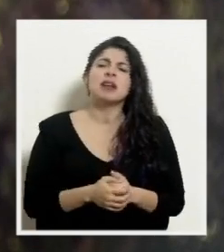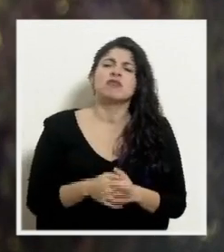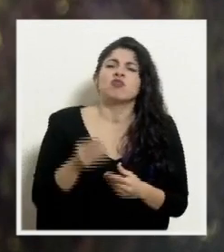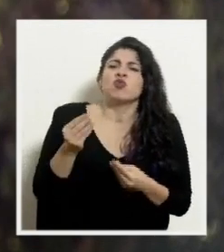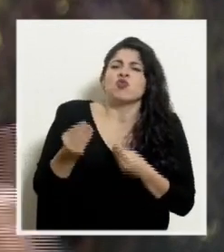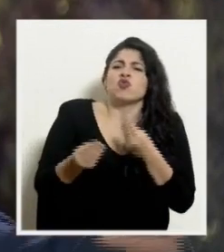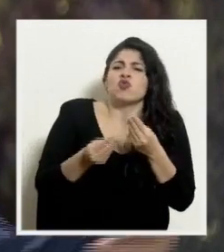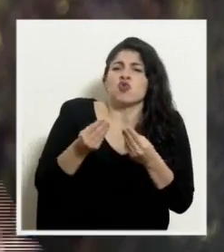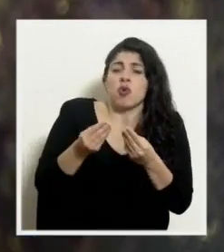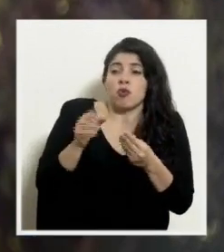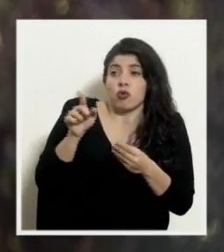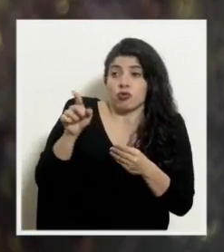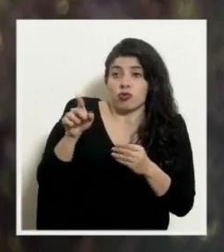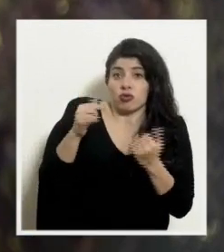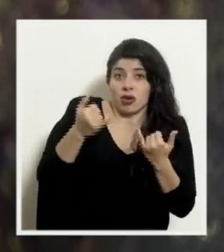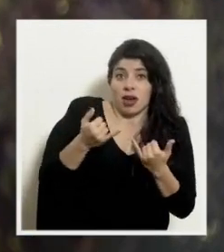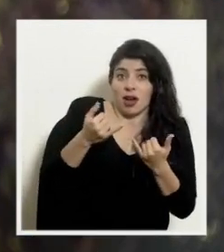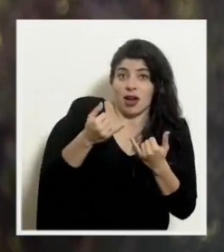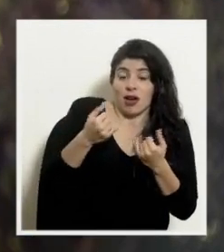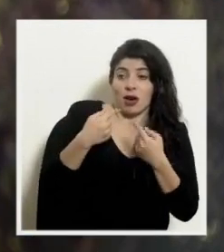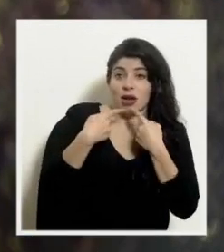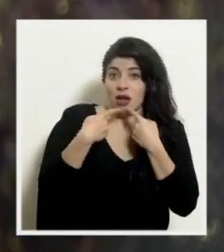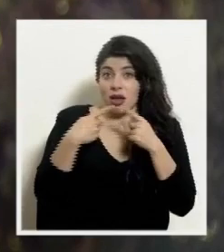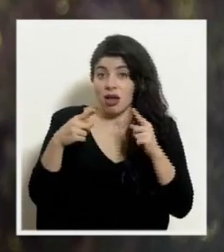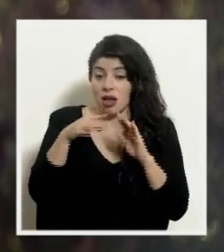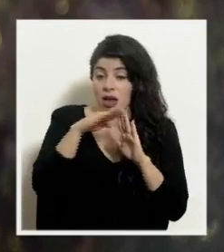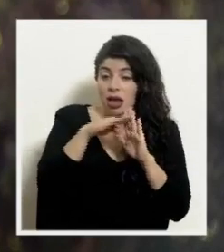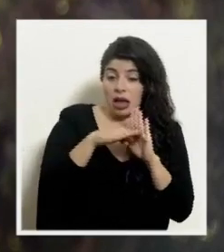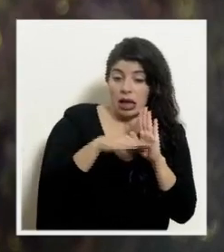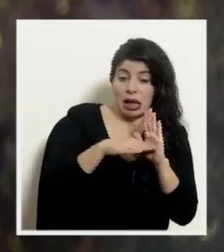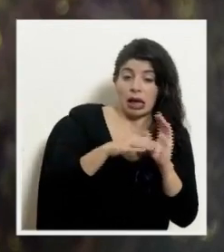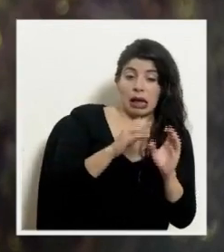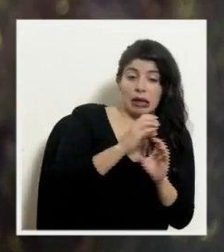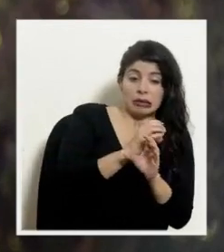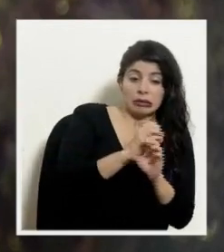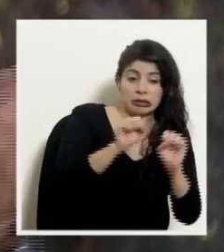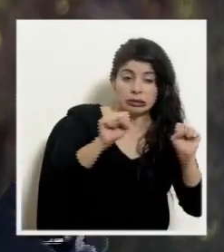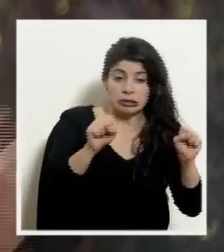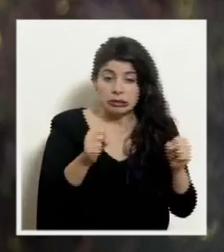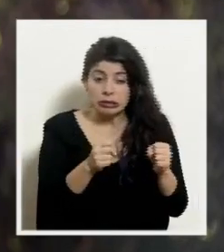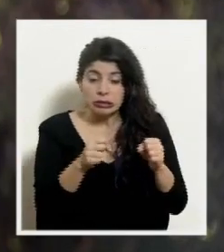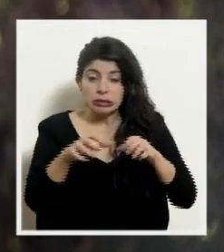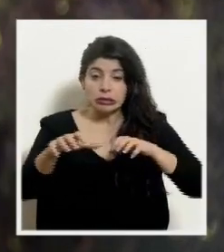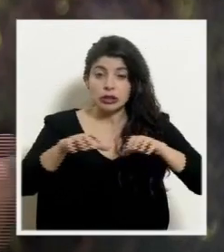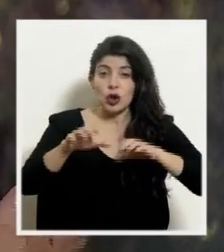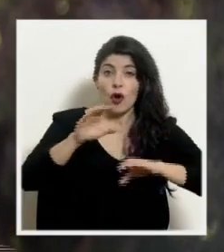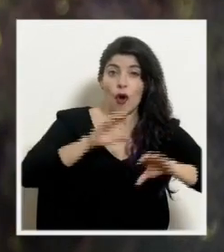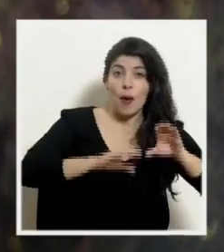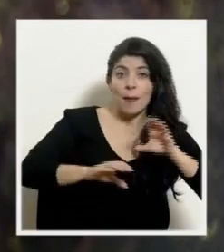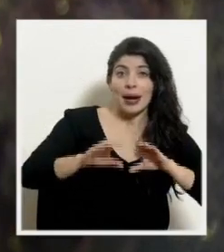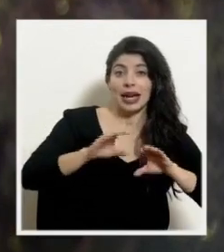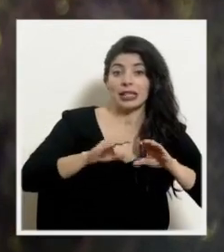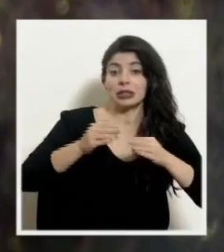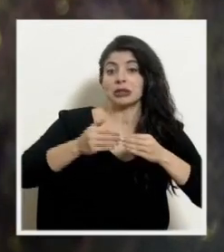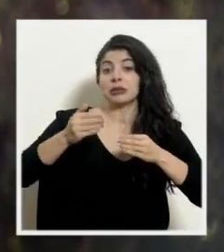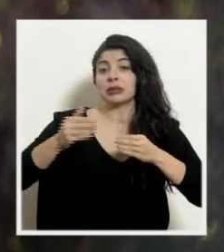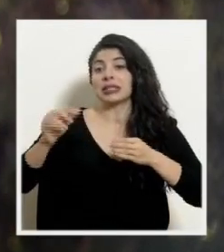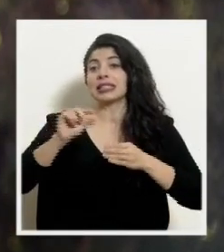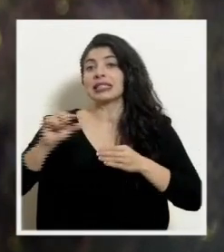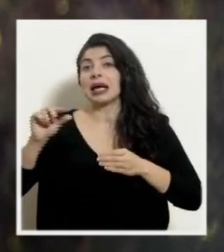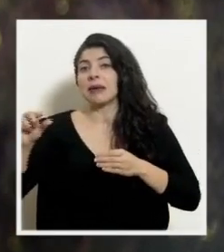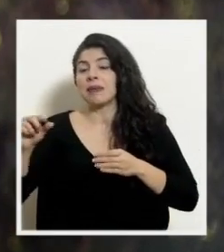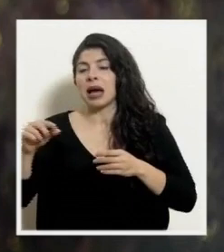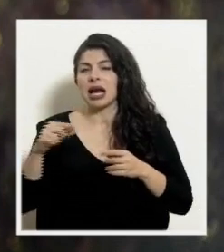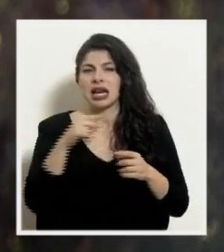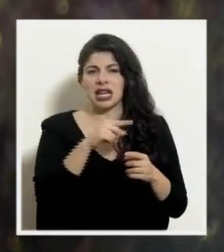conciliar con estas medidas que ustedes están anunciando de contención de actividad comercial para por lo menos las siguientes semanas,